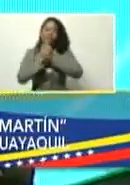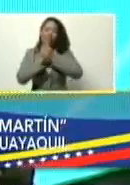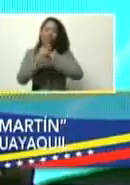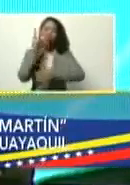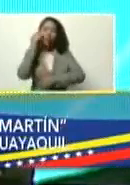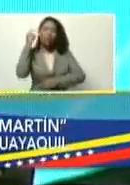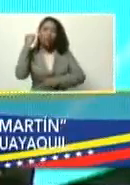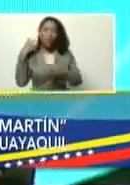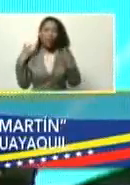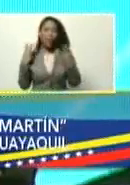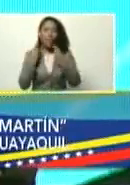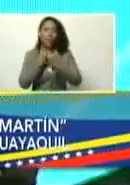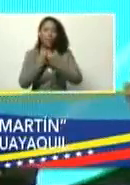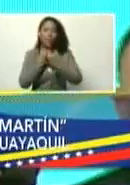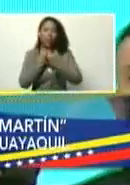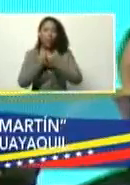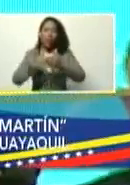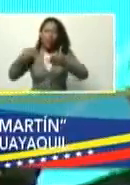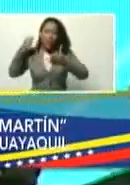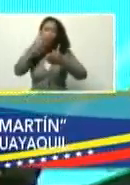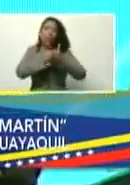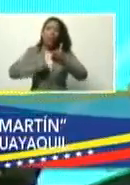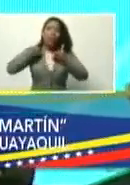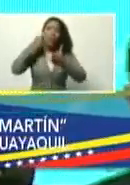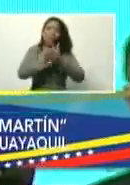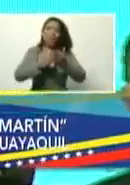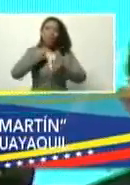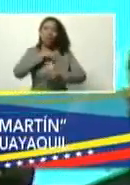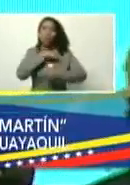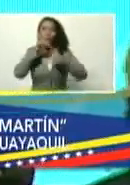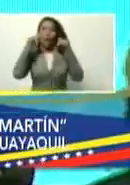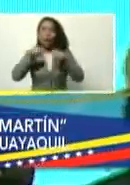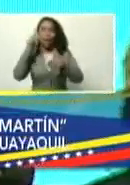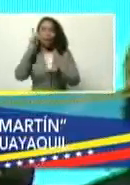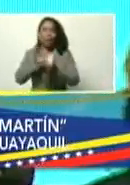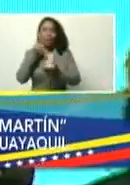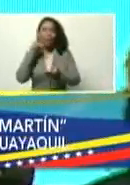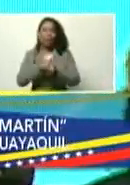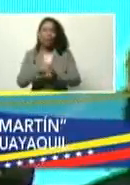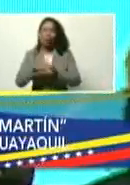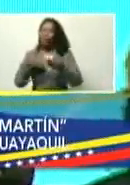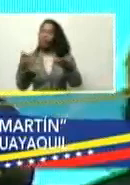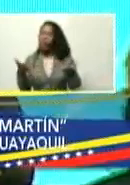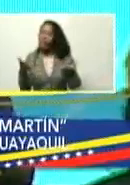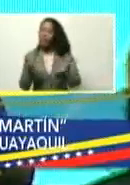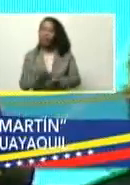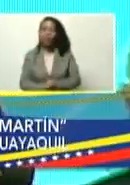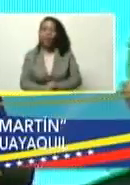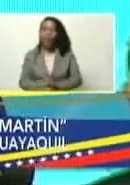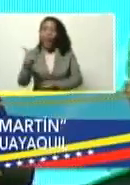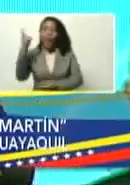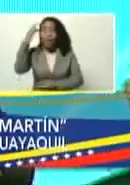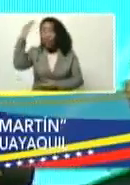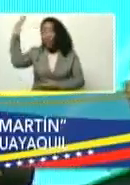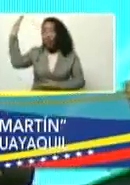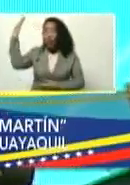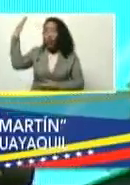amigas, compañeros de lucha que estamos aquí presentes, que ese sueño de